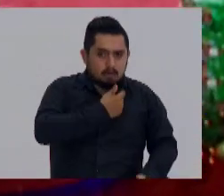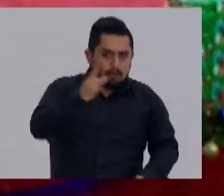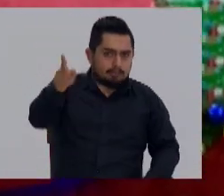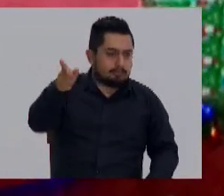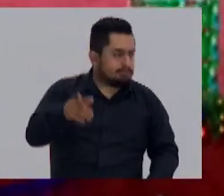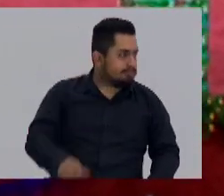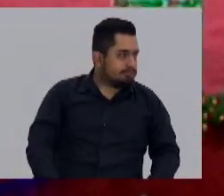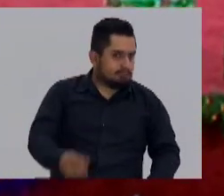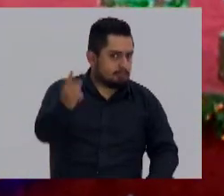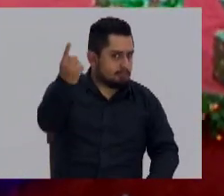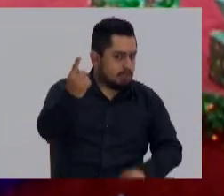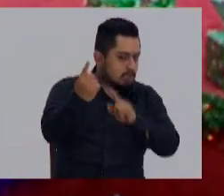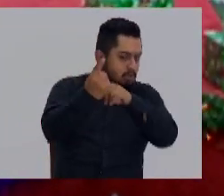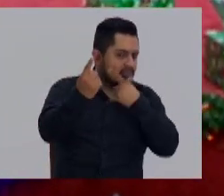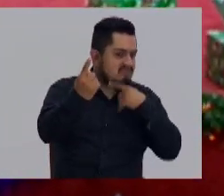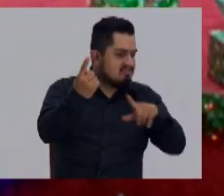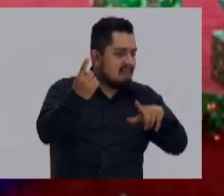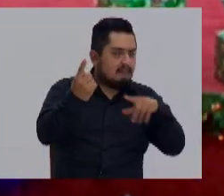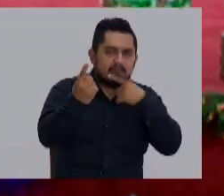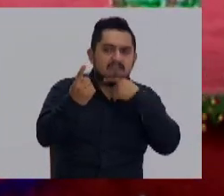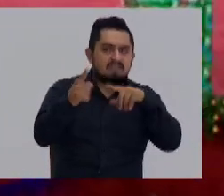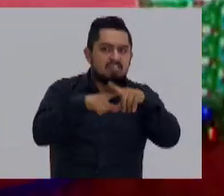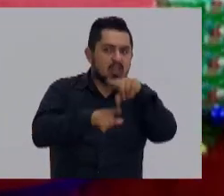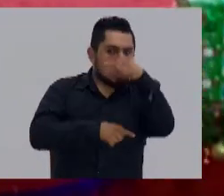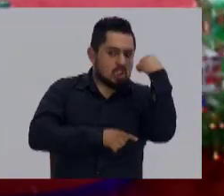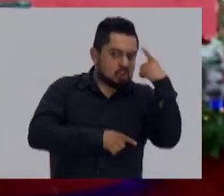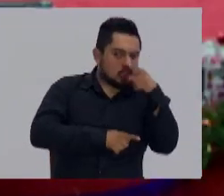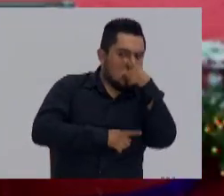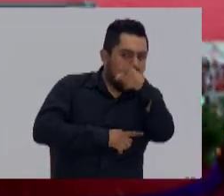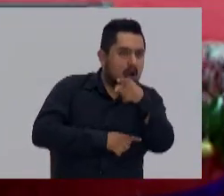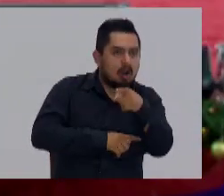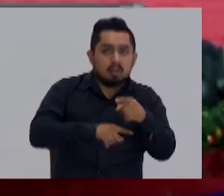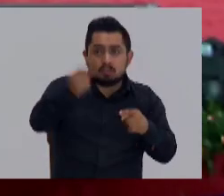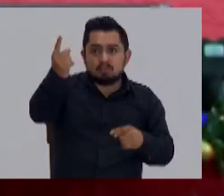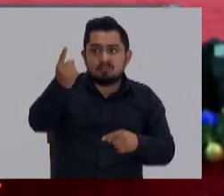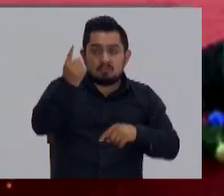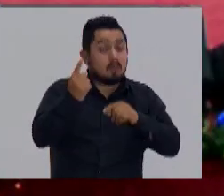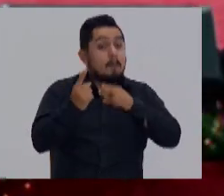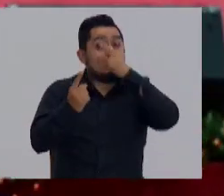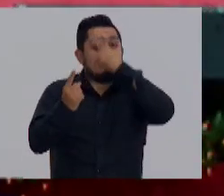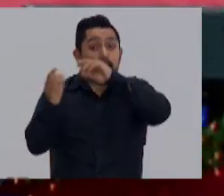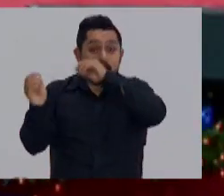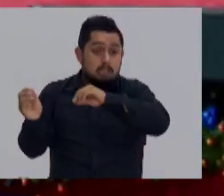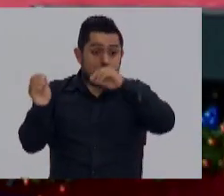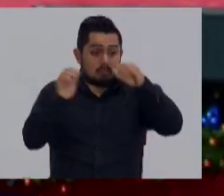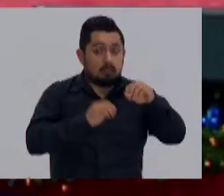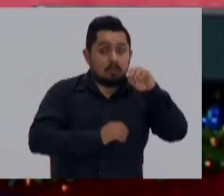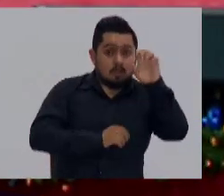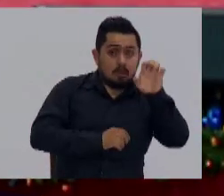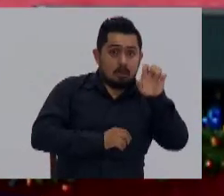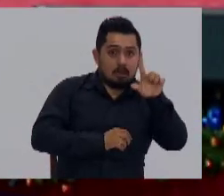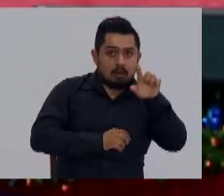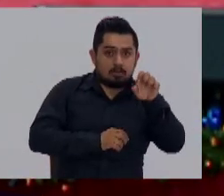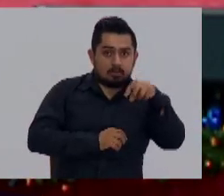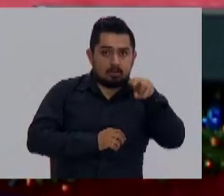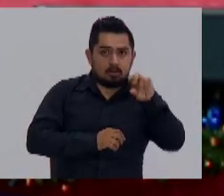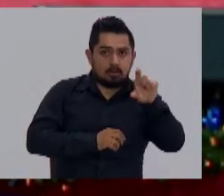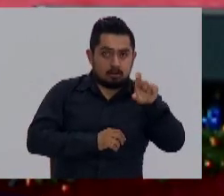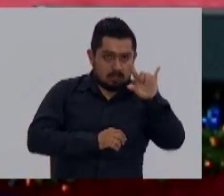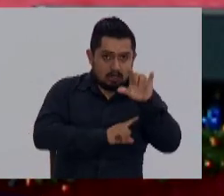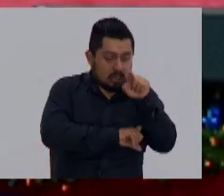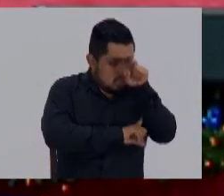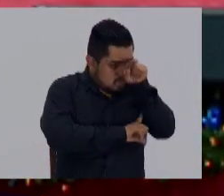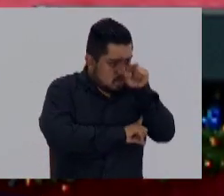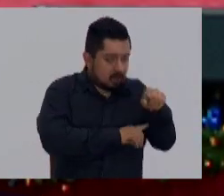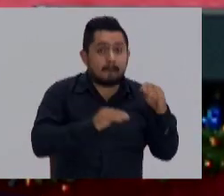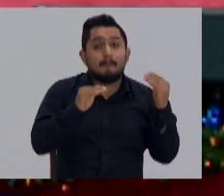dicen? Estos, los del taber, están locos. No, si a Ezequiel también le dijeron lo mismo. Él estaba loco por su Dios,